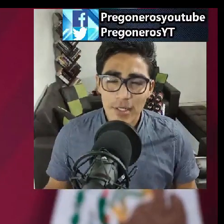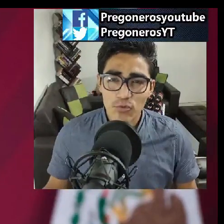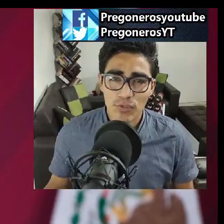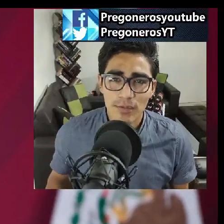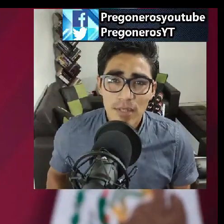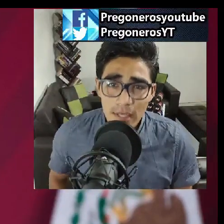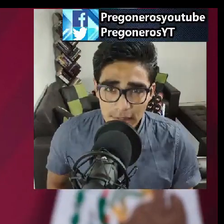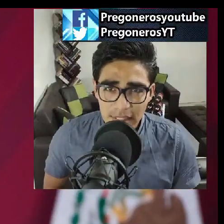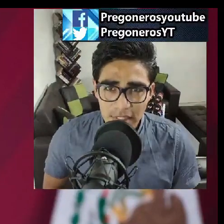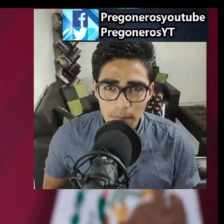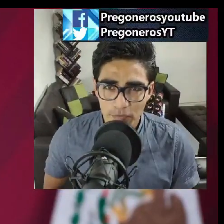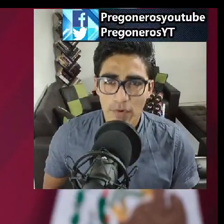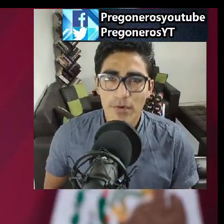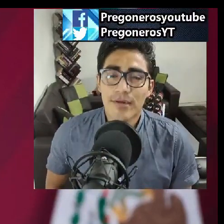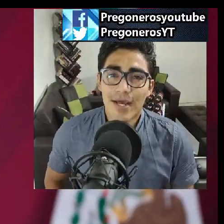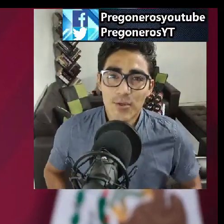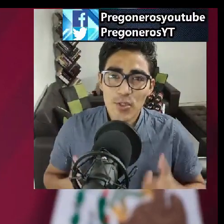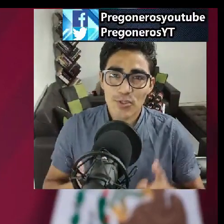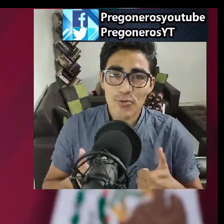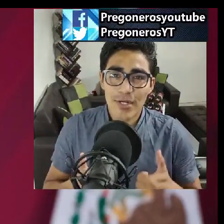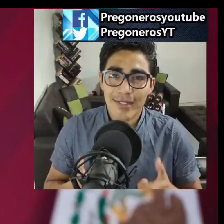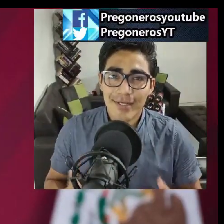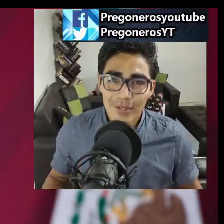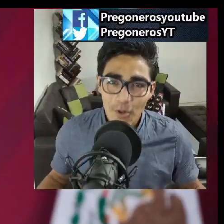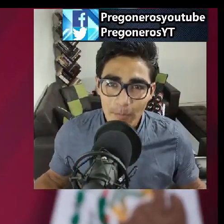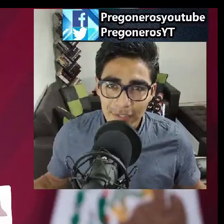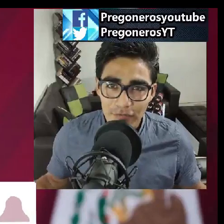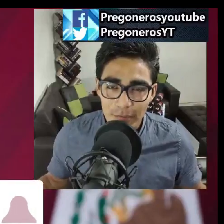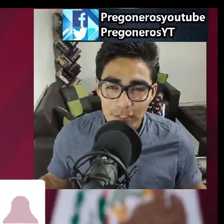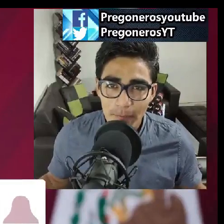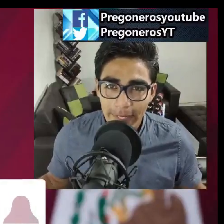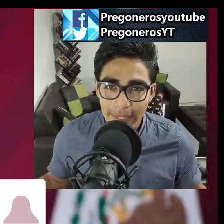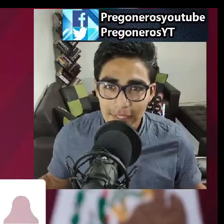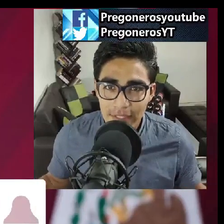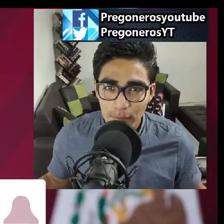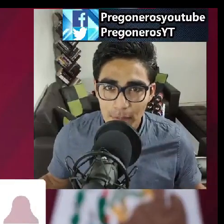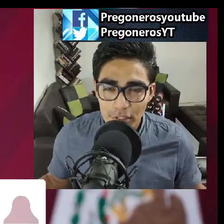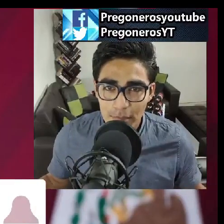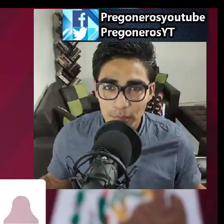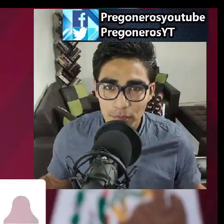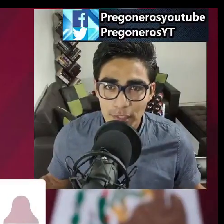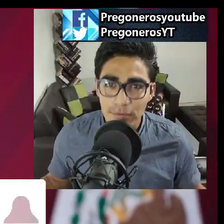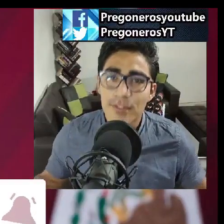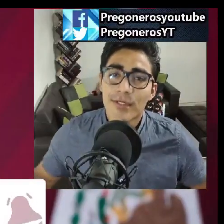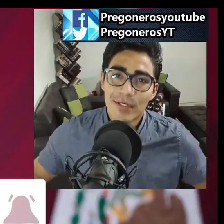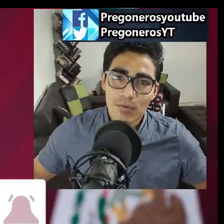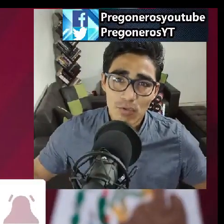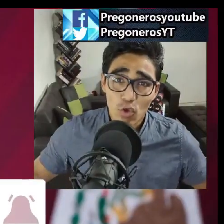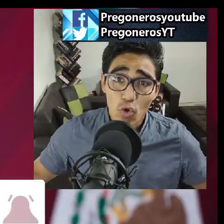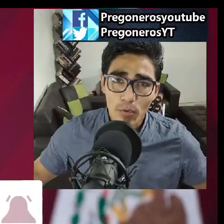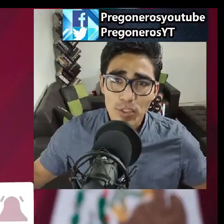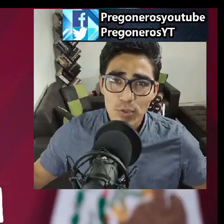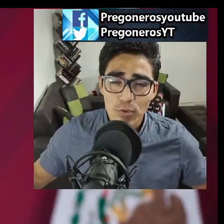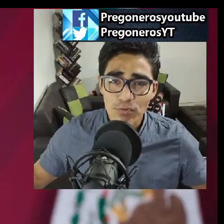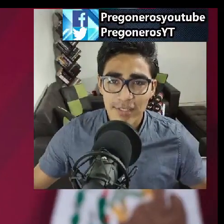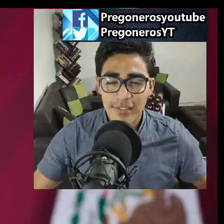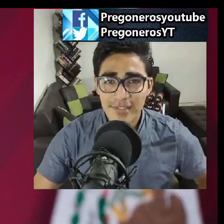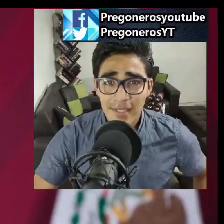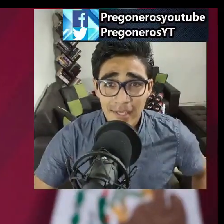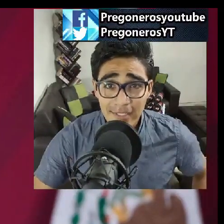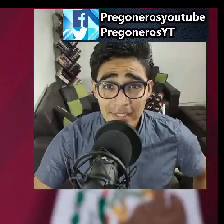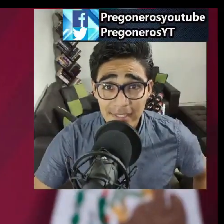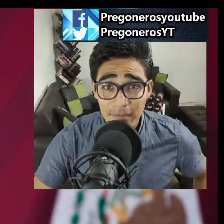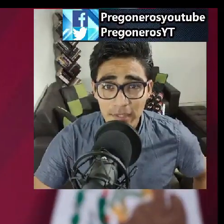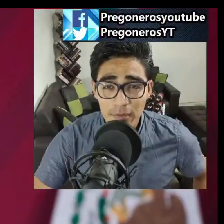información les haya gustado si es así por favor ayúdanos con un like comparte la información para que cada día podamos ser más pregoneros nuestro compromiso con